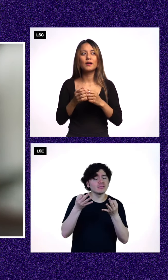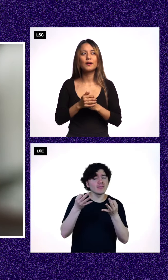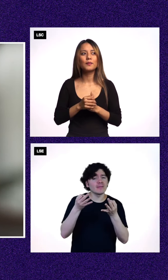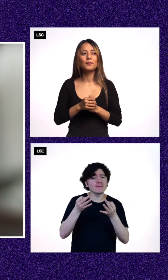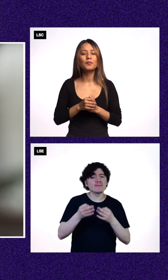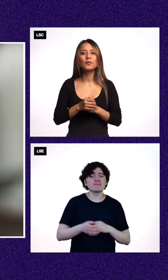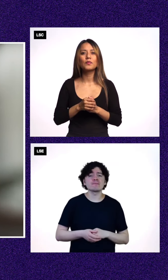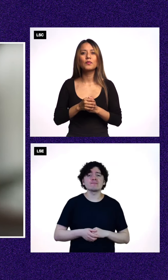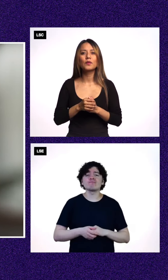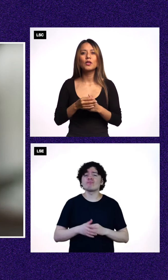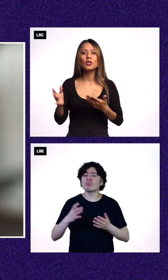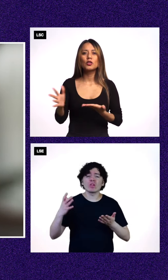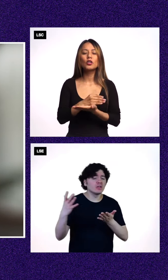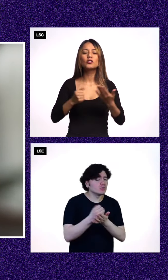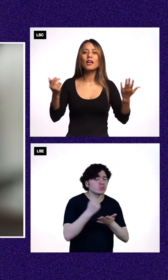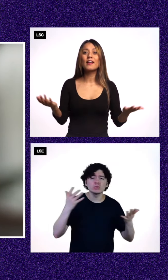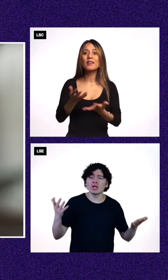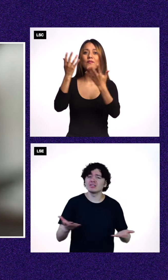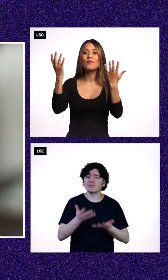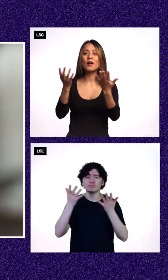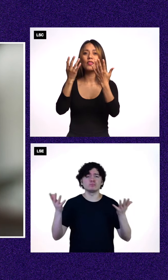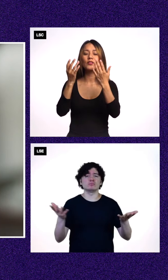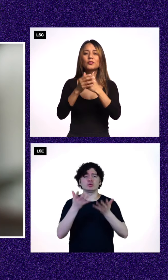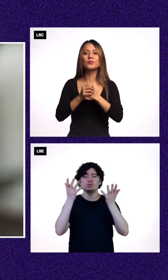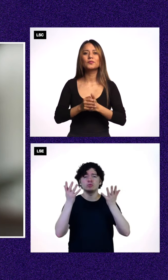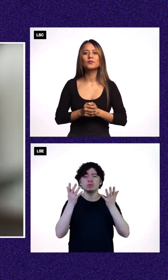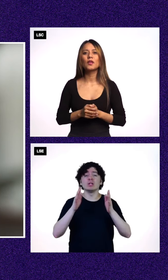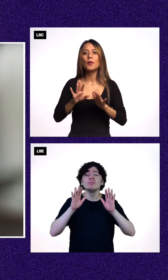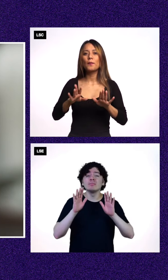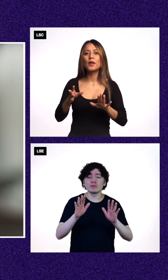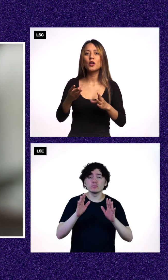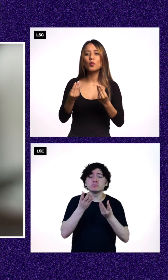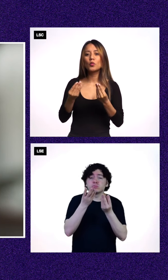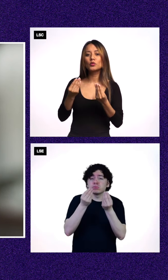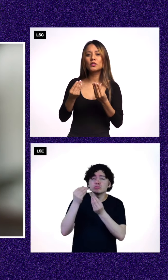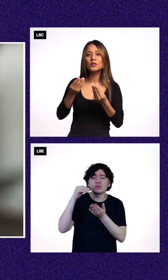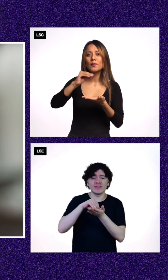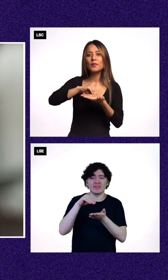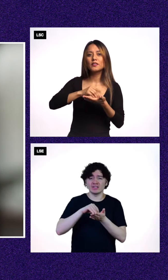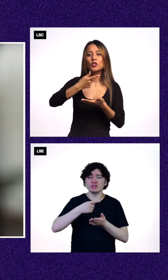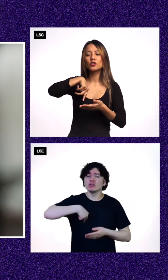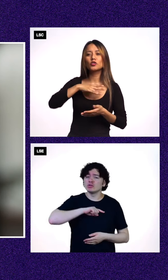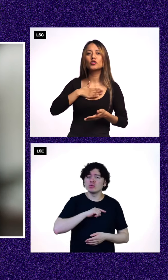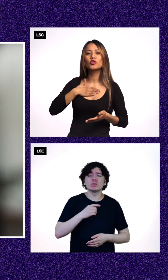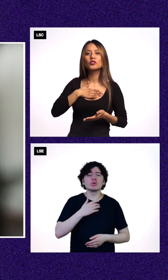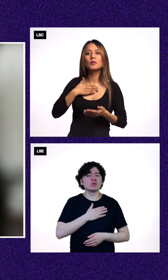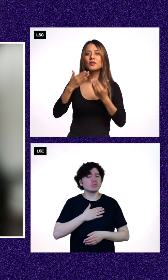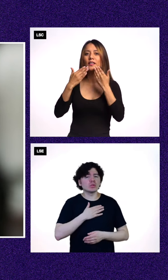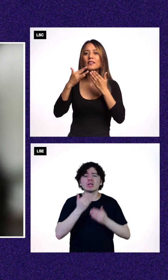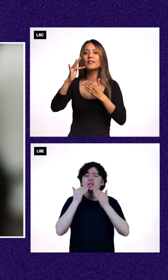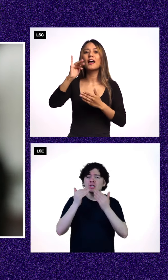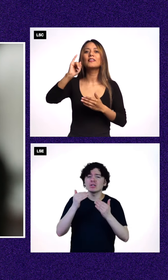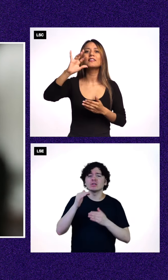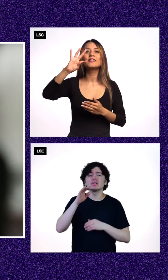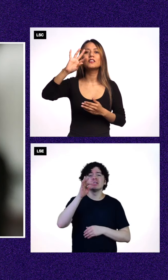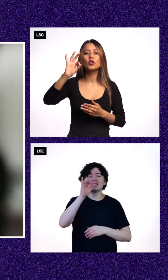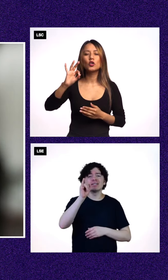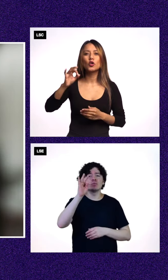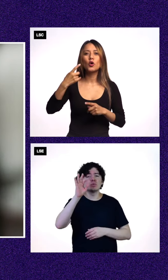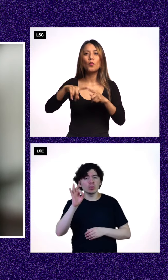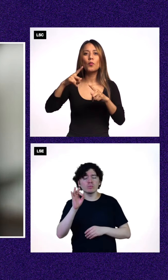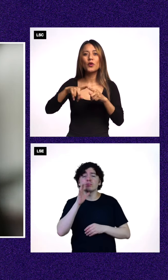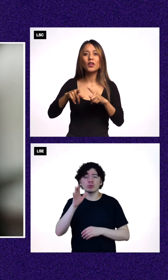consolación, animados por vuestro ánimo, pero mucho más nos gozamos por el gozo de Tito. ¿Por qué? Porque ha sido